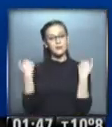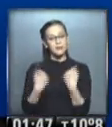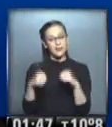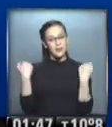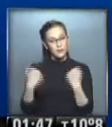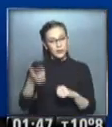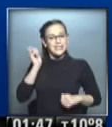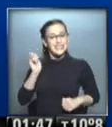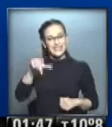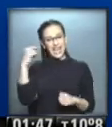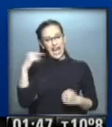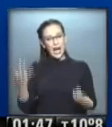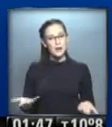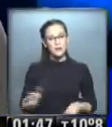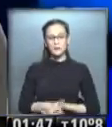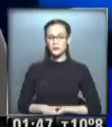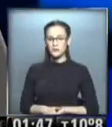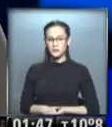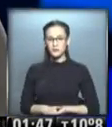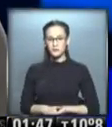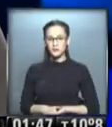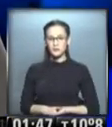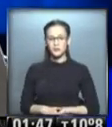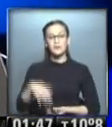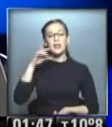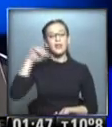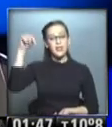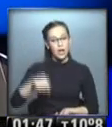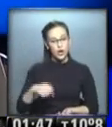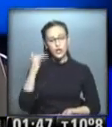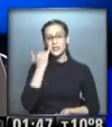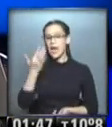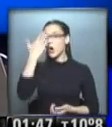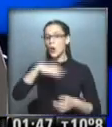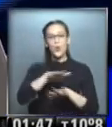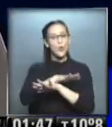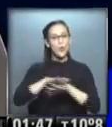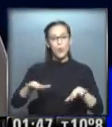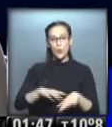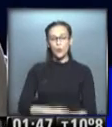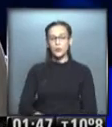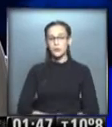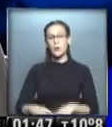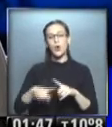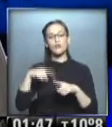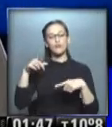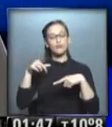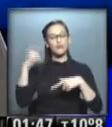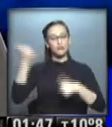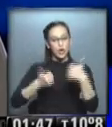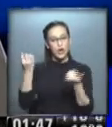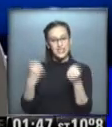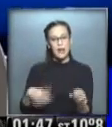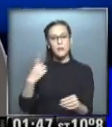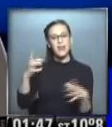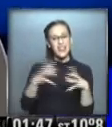Deportes, Gaby Previtera, por supuesto. Bueno, en la jornada de hoy se terminó de quitar el último asterisco que le quedaba a este torneo inicial de la Primera División